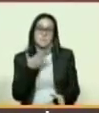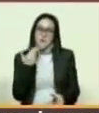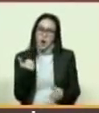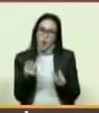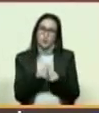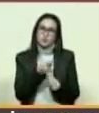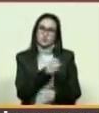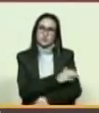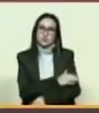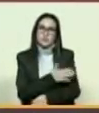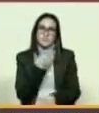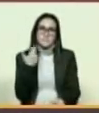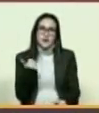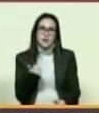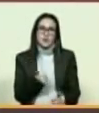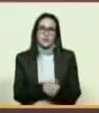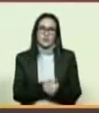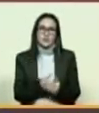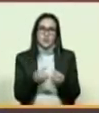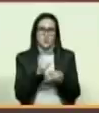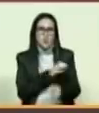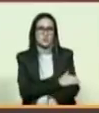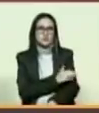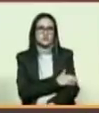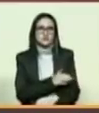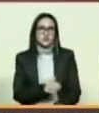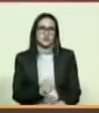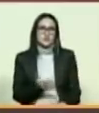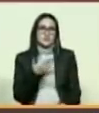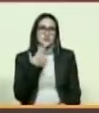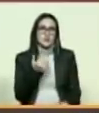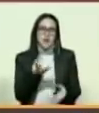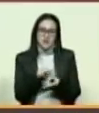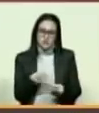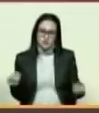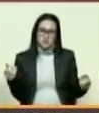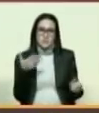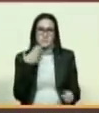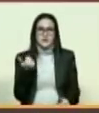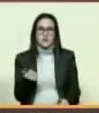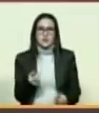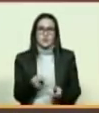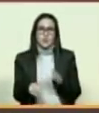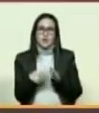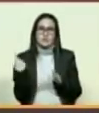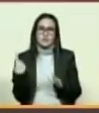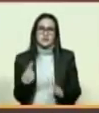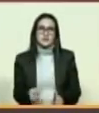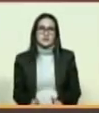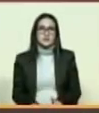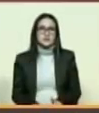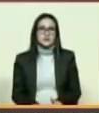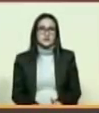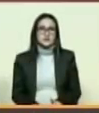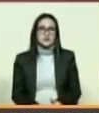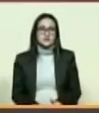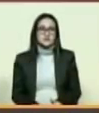Mejor si es con Ramos Alup. Para terminar de dilucidar el asunto. Porque nosotros